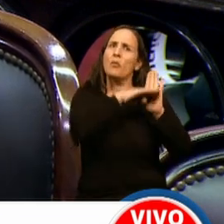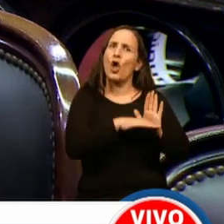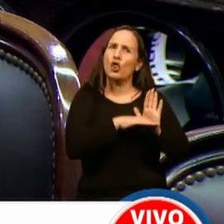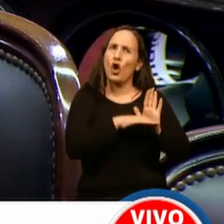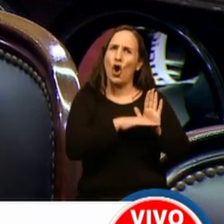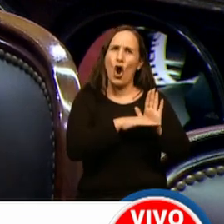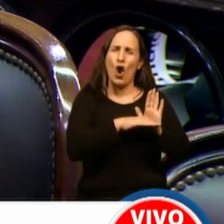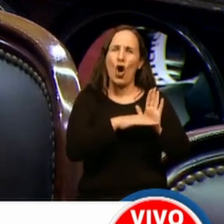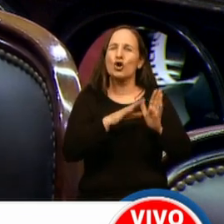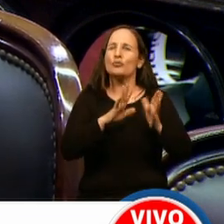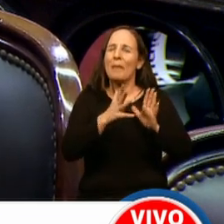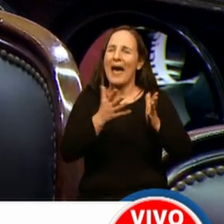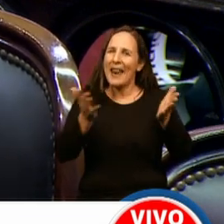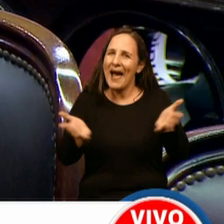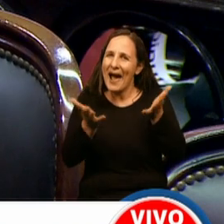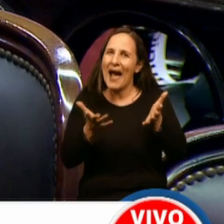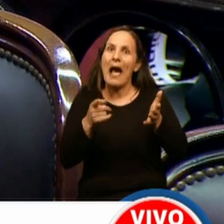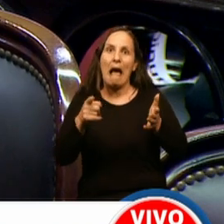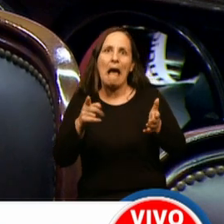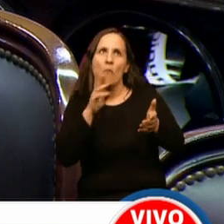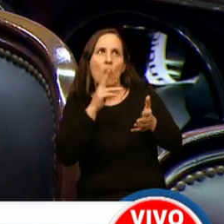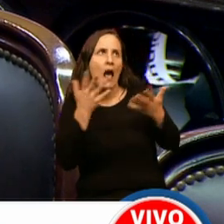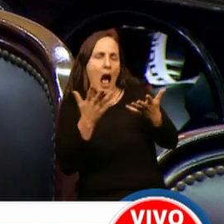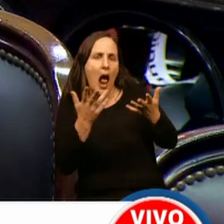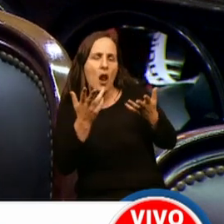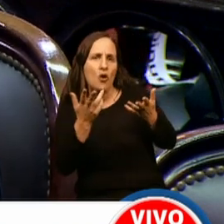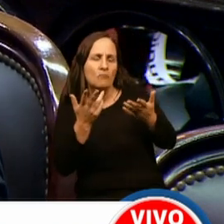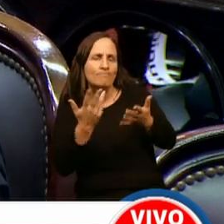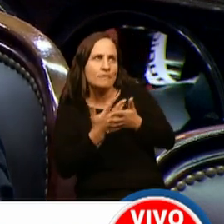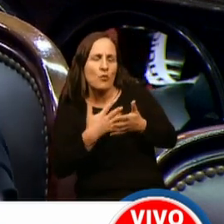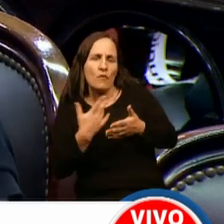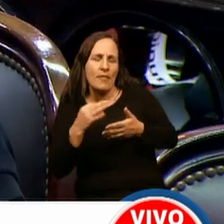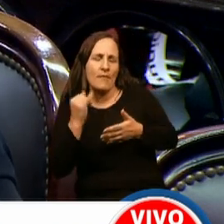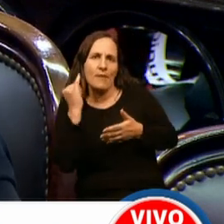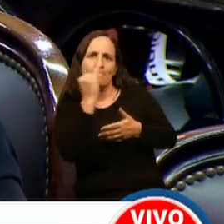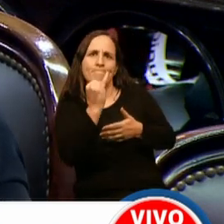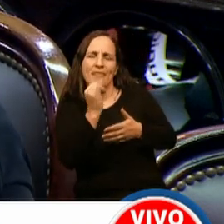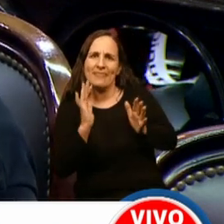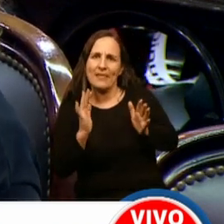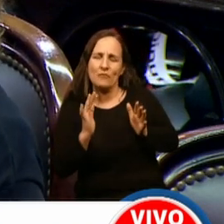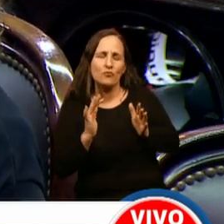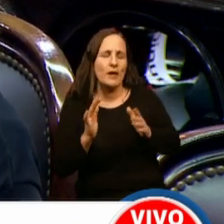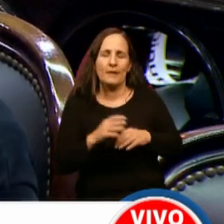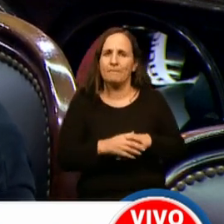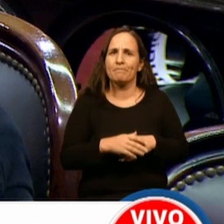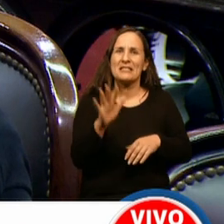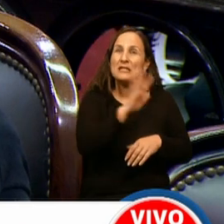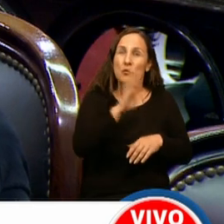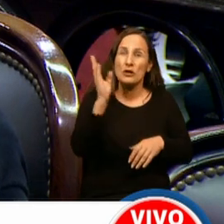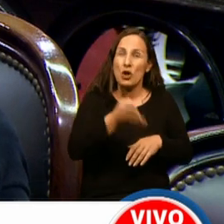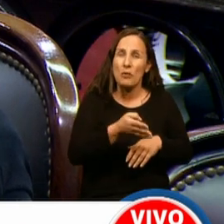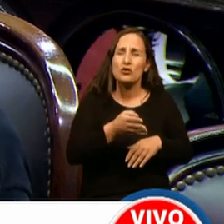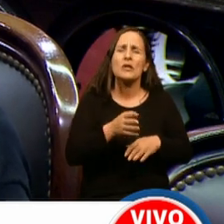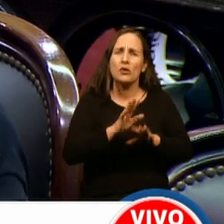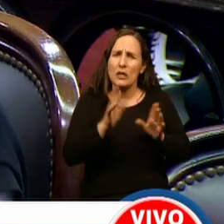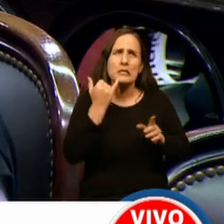alienten y faciliten la denuncia de estas situaciones y más de 55% manifestaban haber sufrido